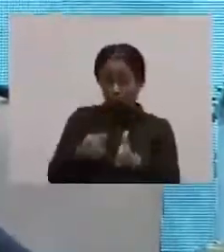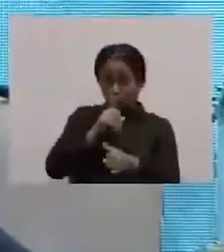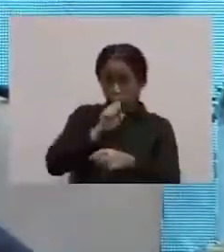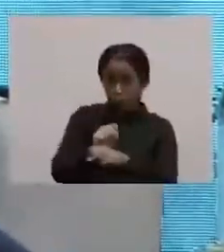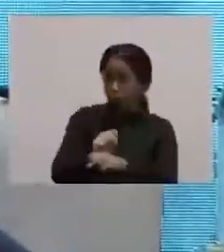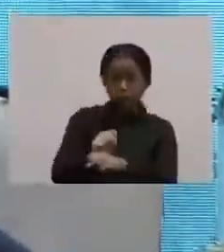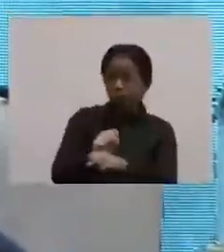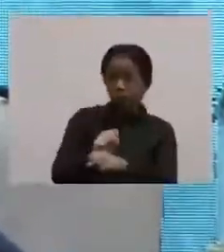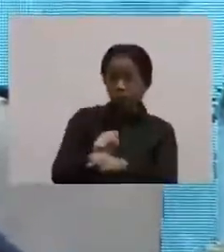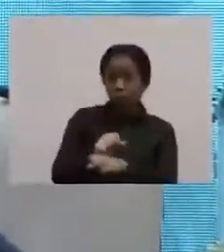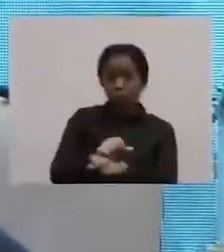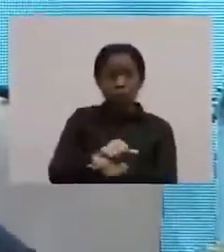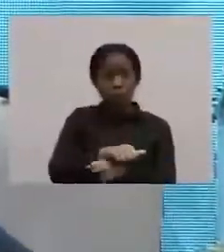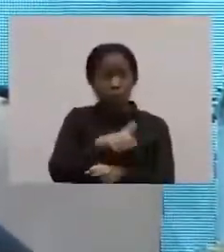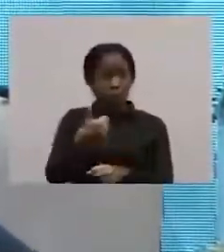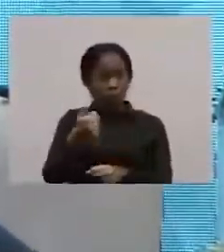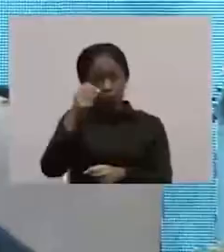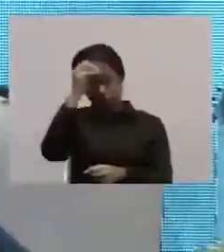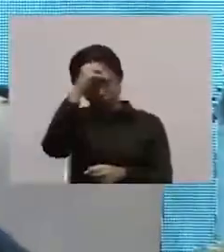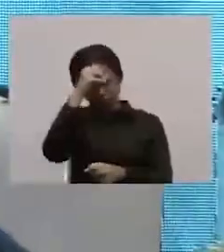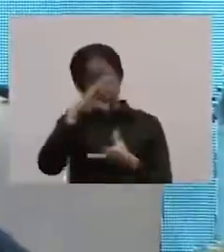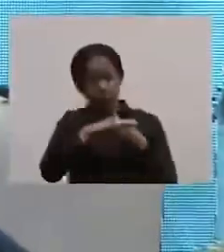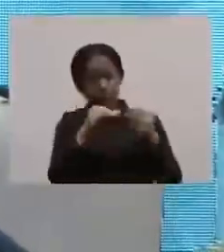Ni todo el que opina está haciendo periodismo de opinión.